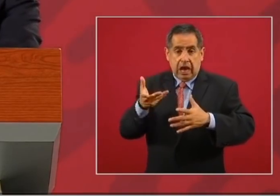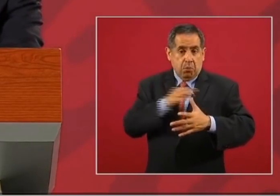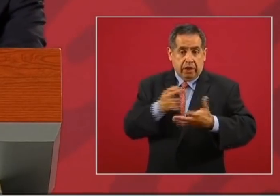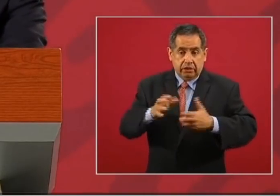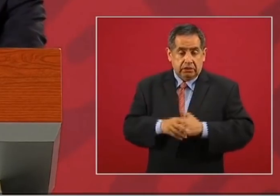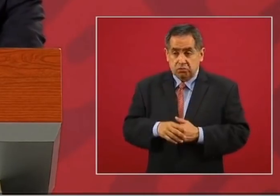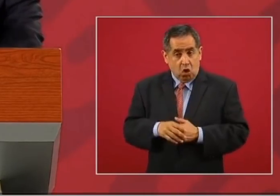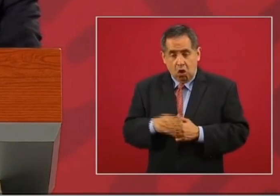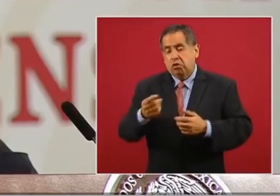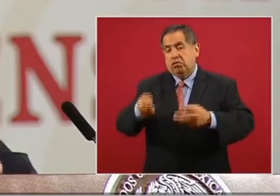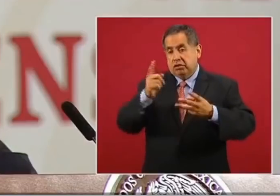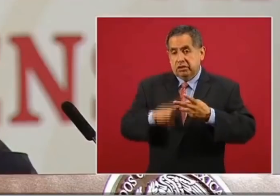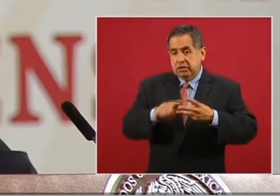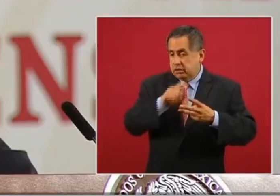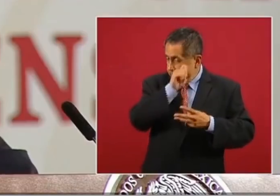y si no,